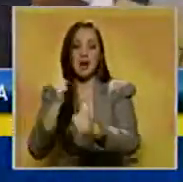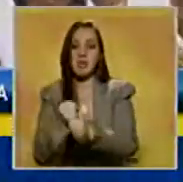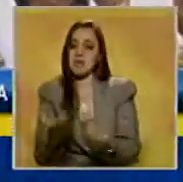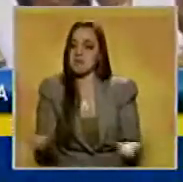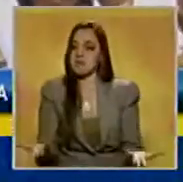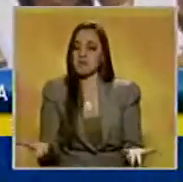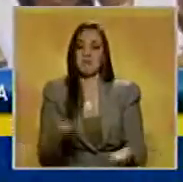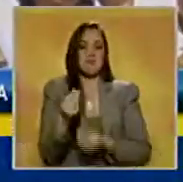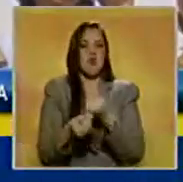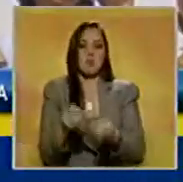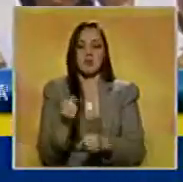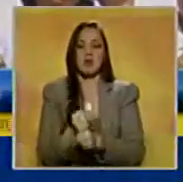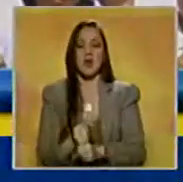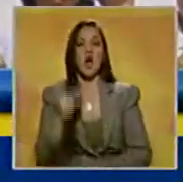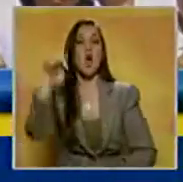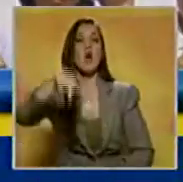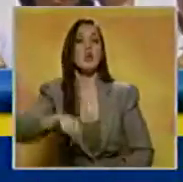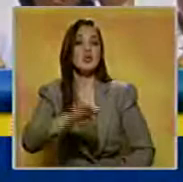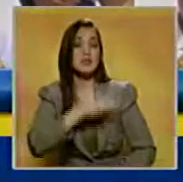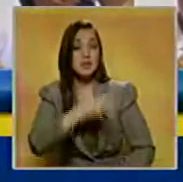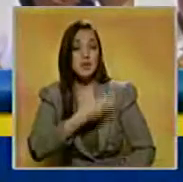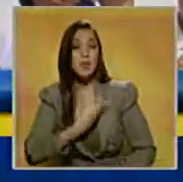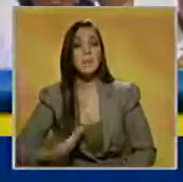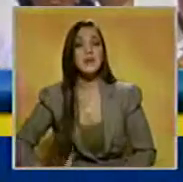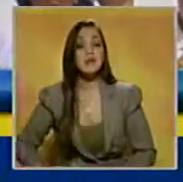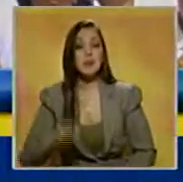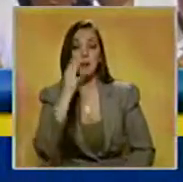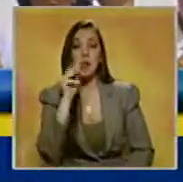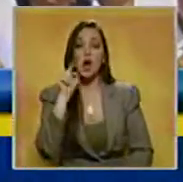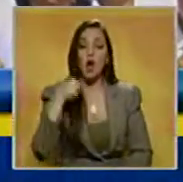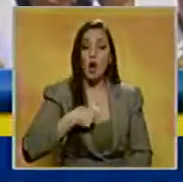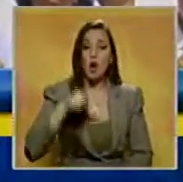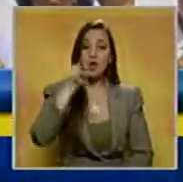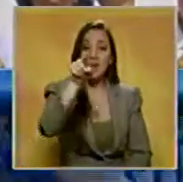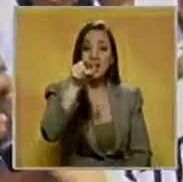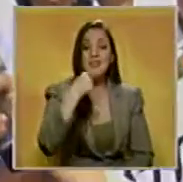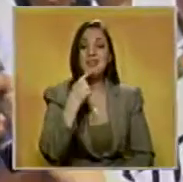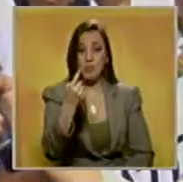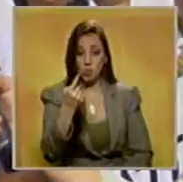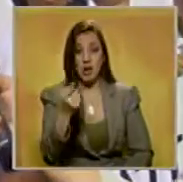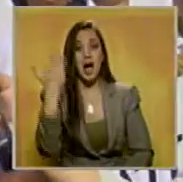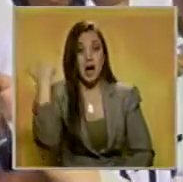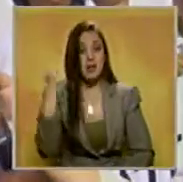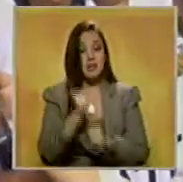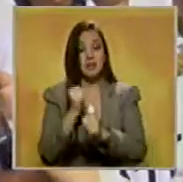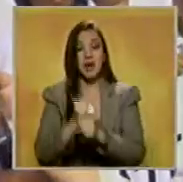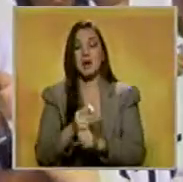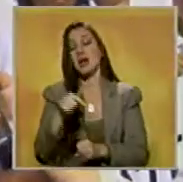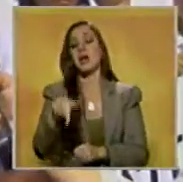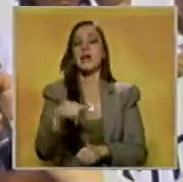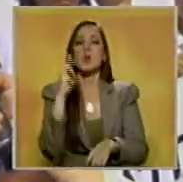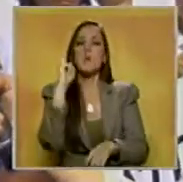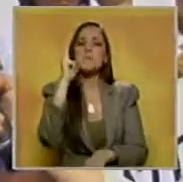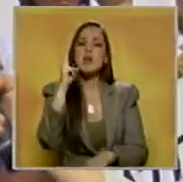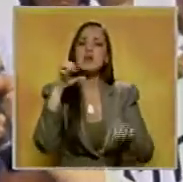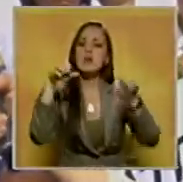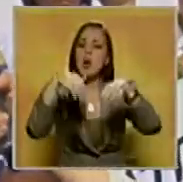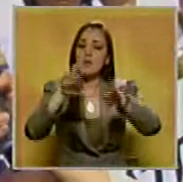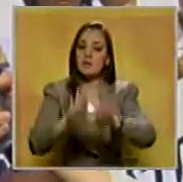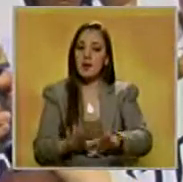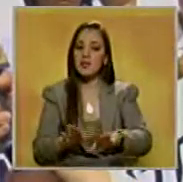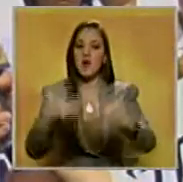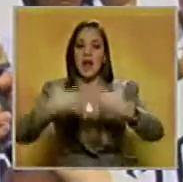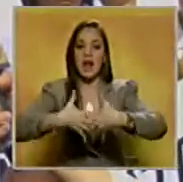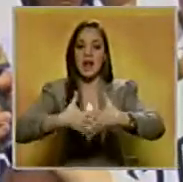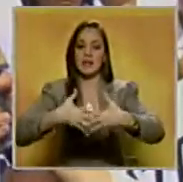indirectos. Hoy, señor presidente de la República, lo llamamos a usted como obrero. En este momento está en riesgo de paralización la planta de Festún,